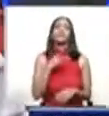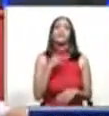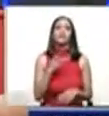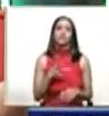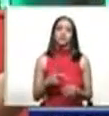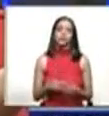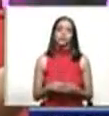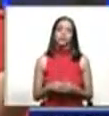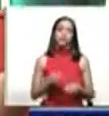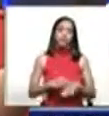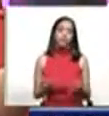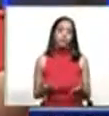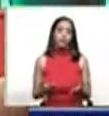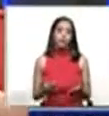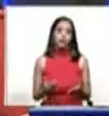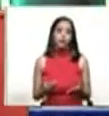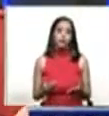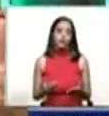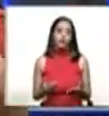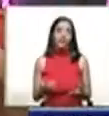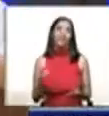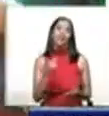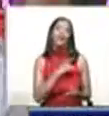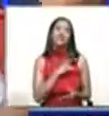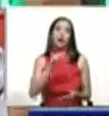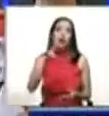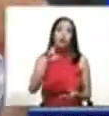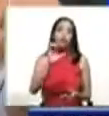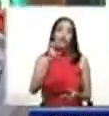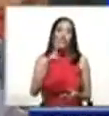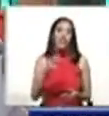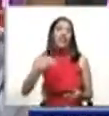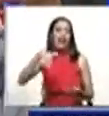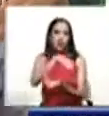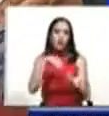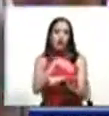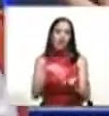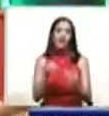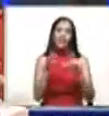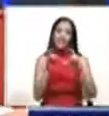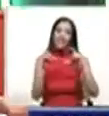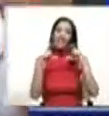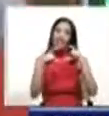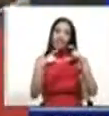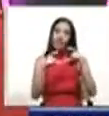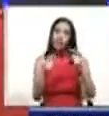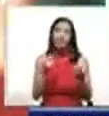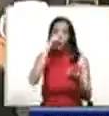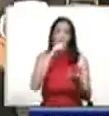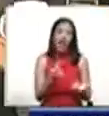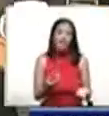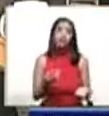más fácil. En la Universidad Central de Venezuela tenemos problemas todavía que acarreamos de los años 60, como el